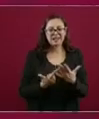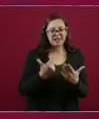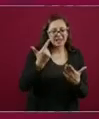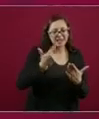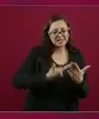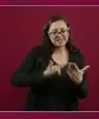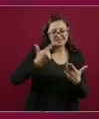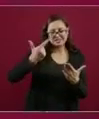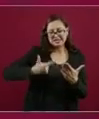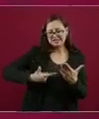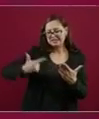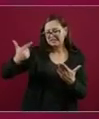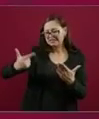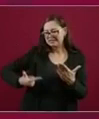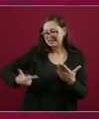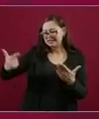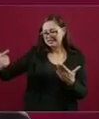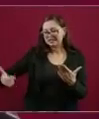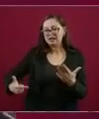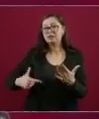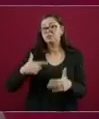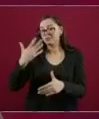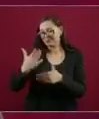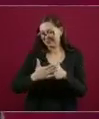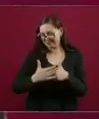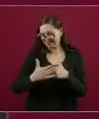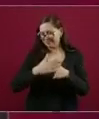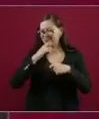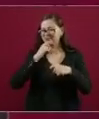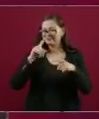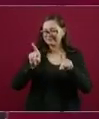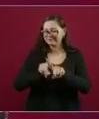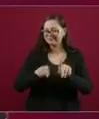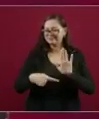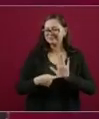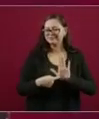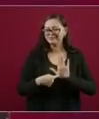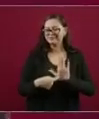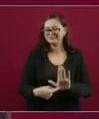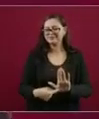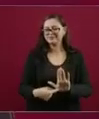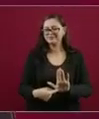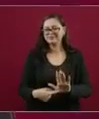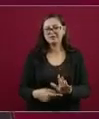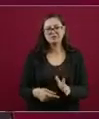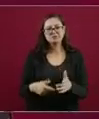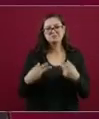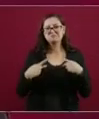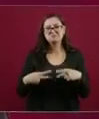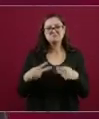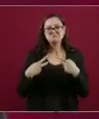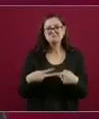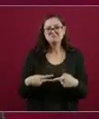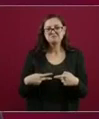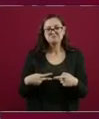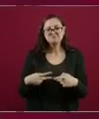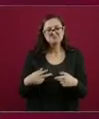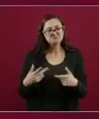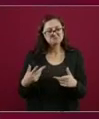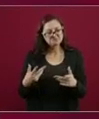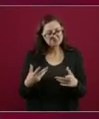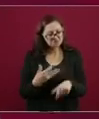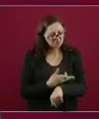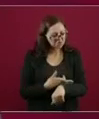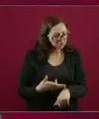y eso está pendiente porque se los vamos a presentar también y no existían las